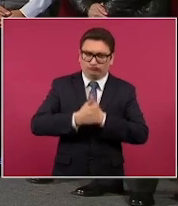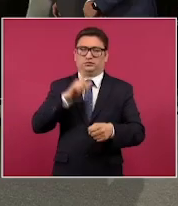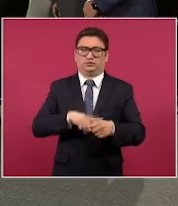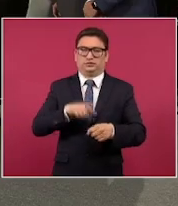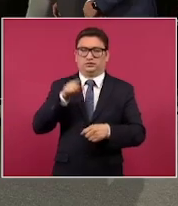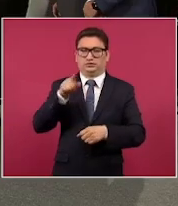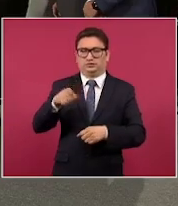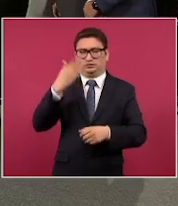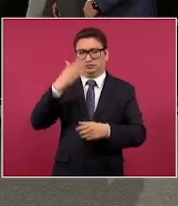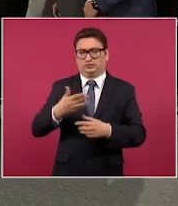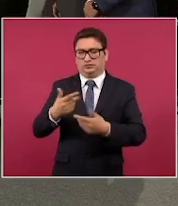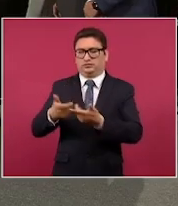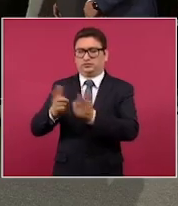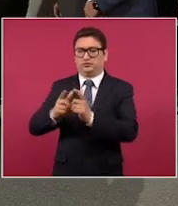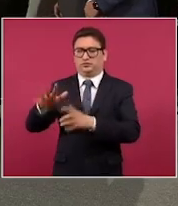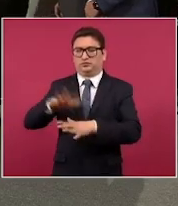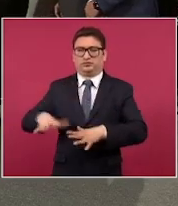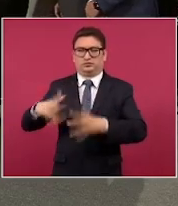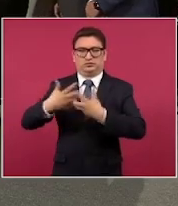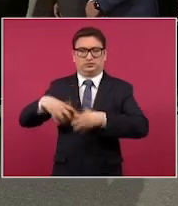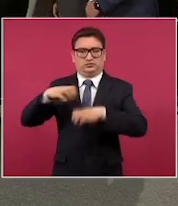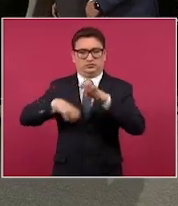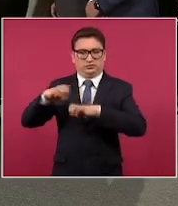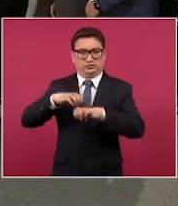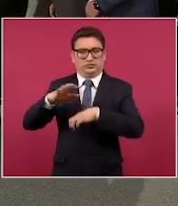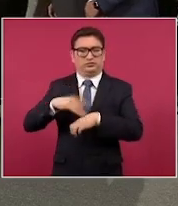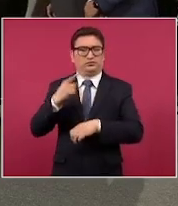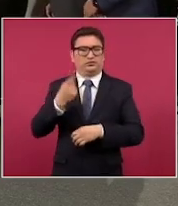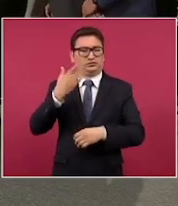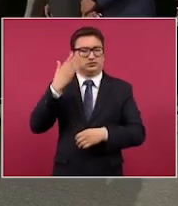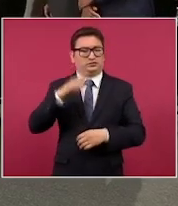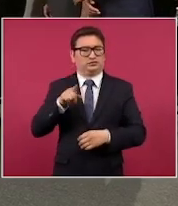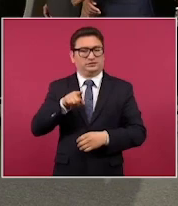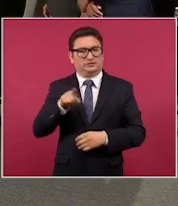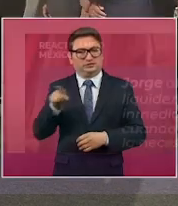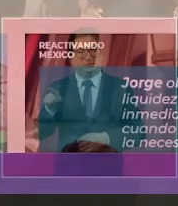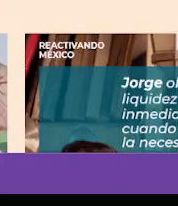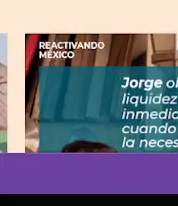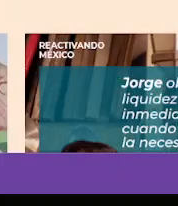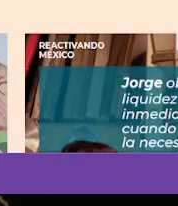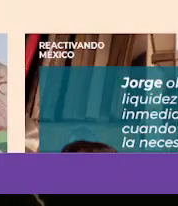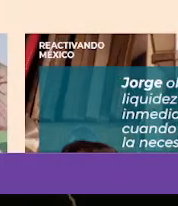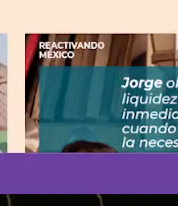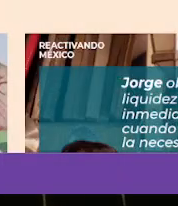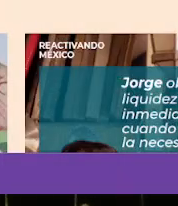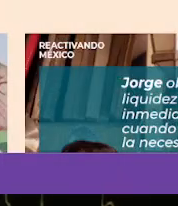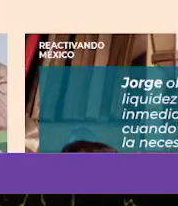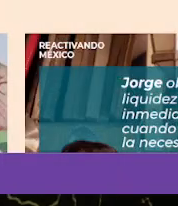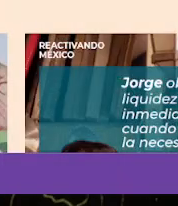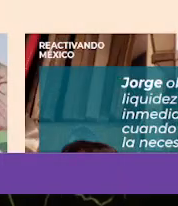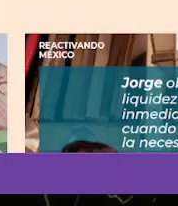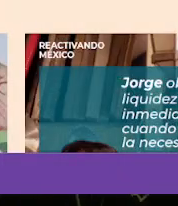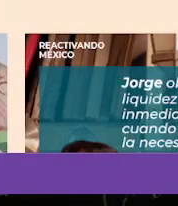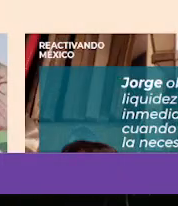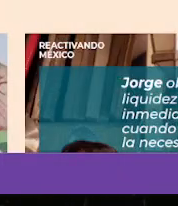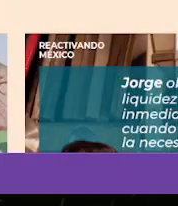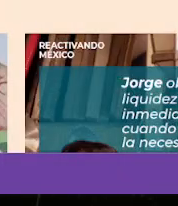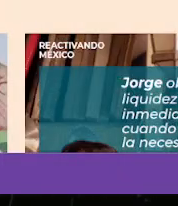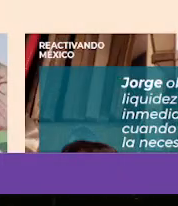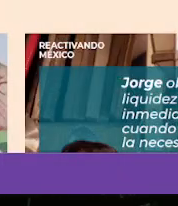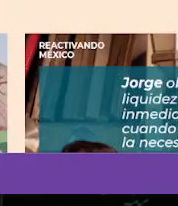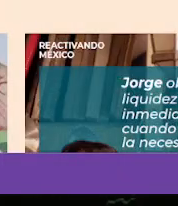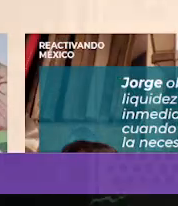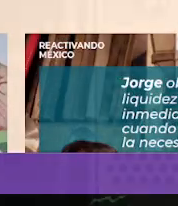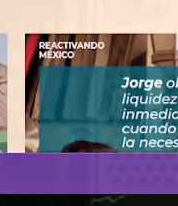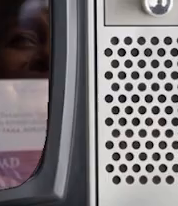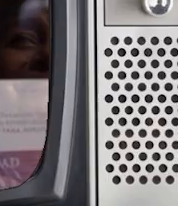antemano, estés bien informado, informada. Así que nos vemos en otro video. Ojalá estés muy bien, que tengas un excelente